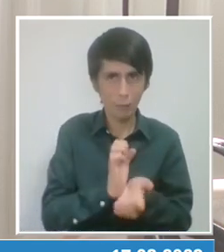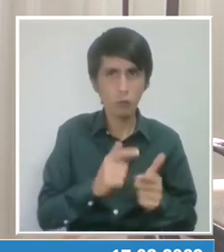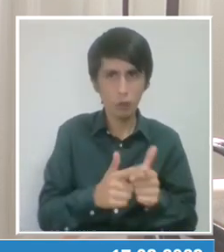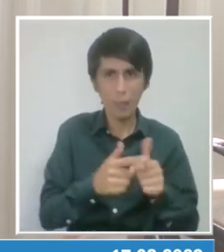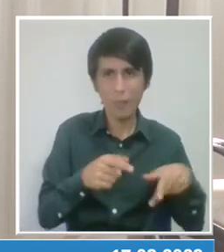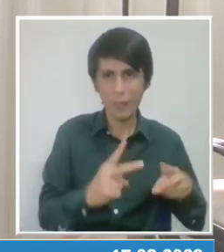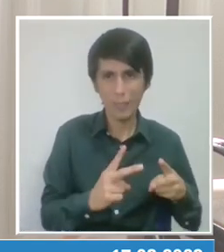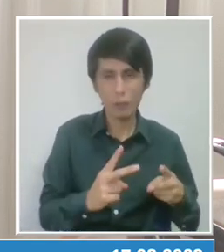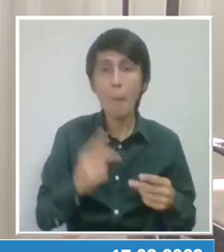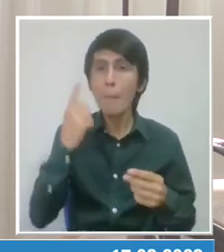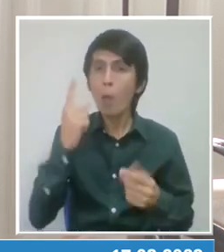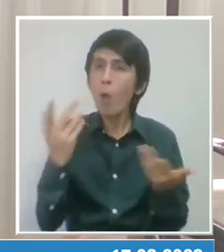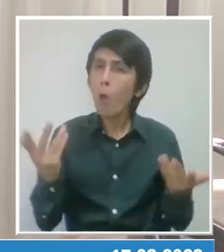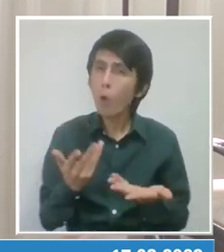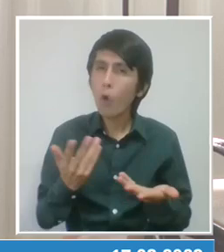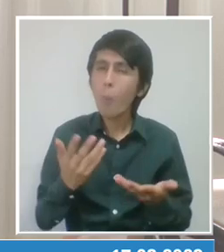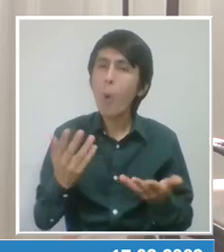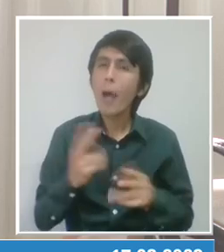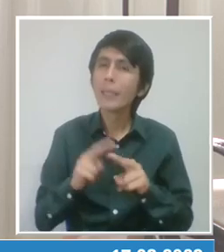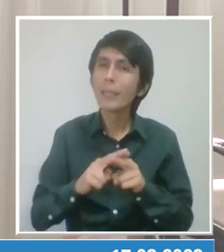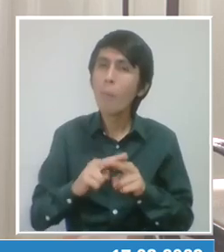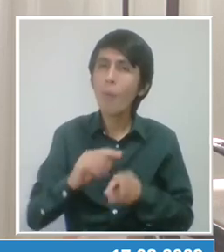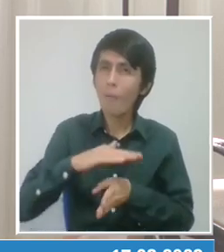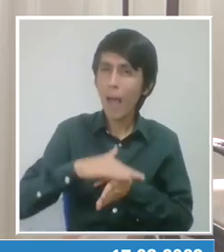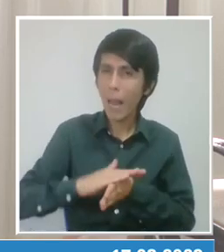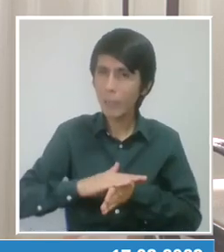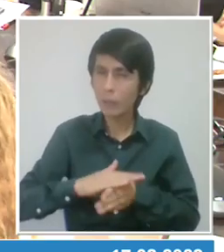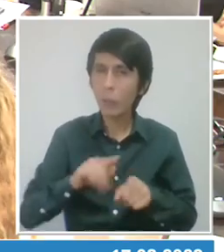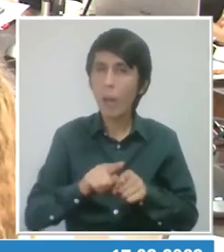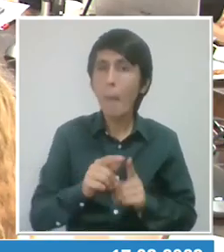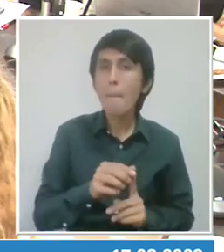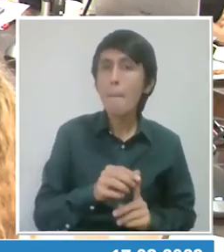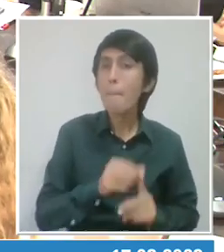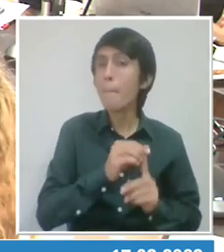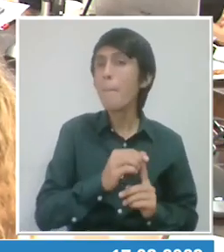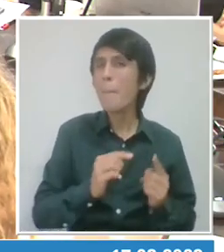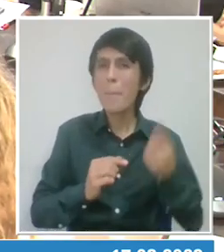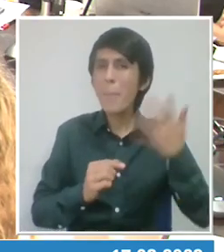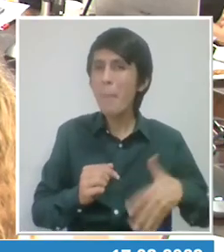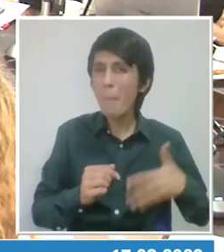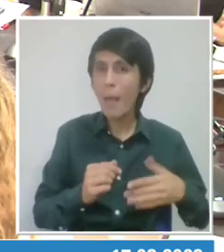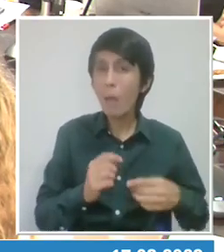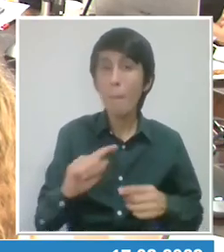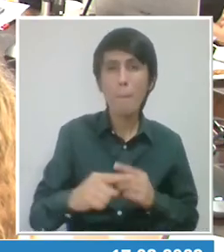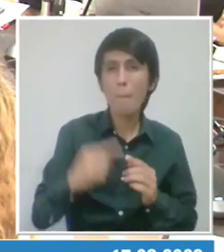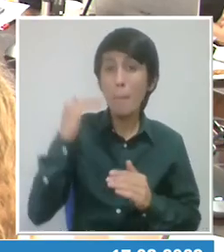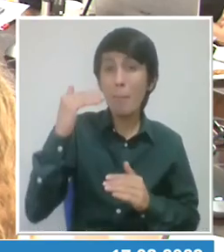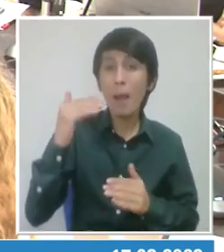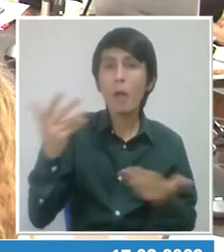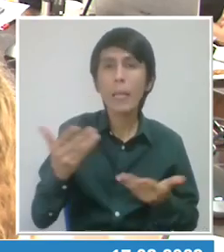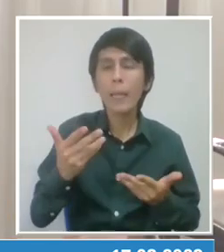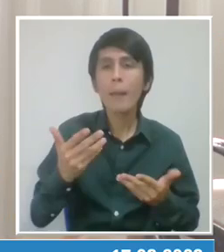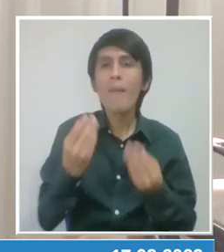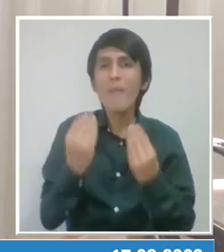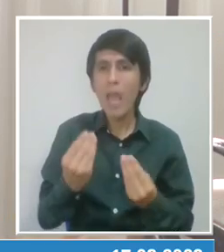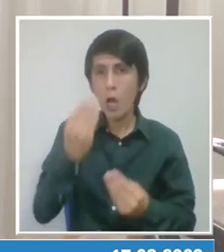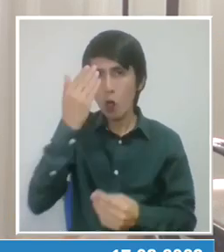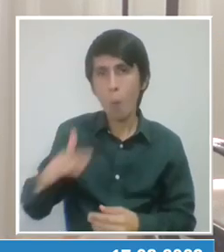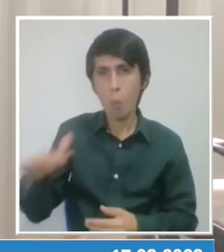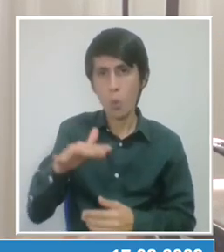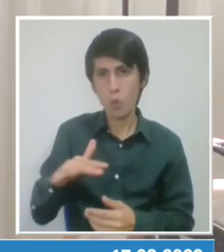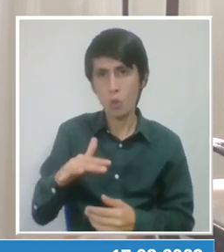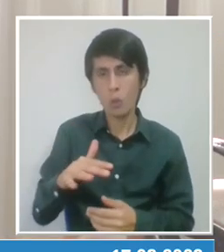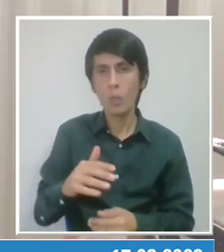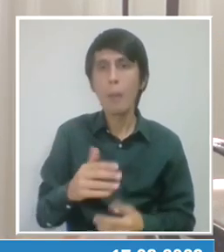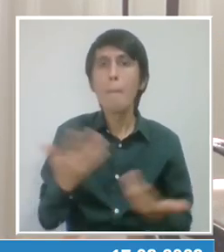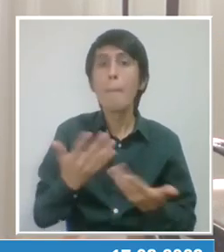Digamos, ¿cómo hacemos primar el bien común y cómo evitamos los riesgos que ve la profesora Zúñiga de